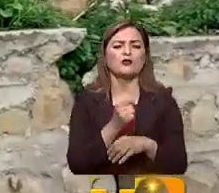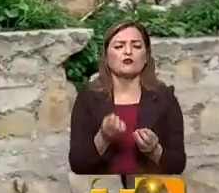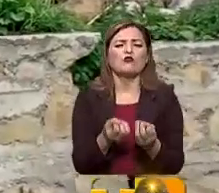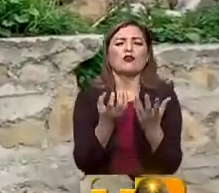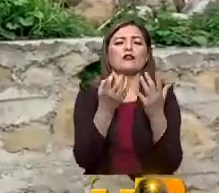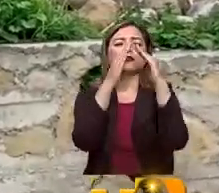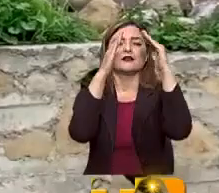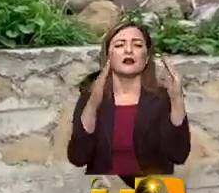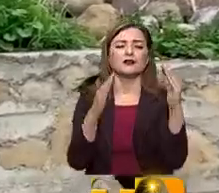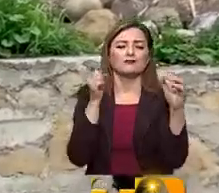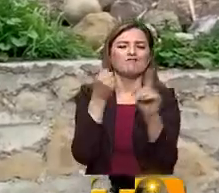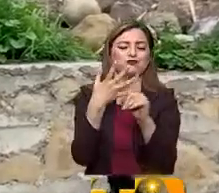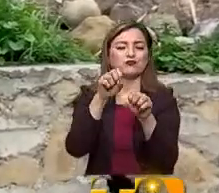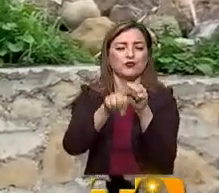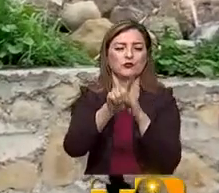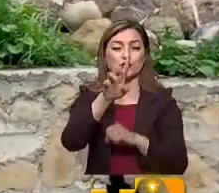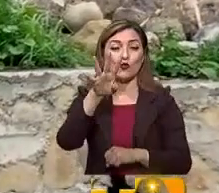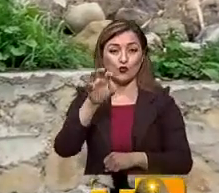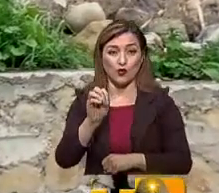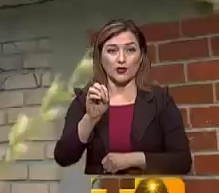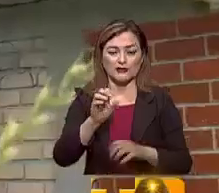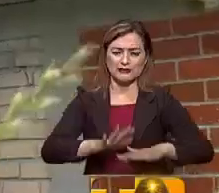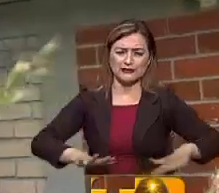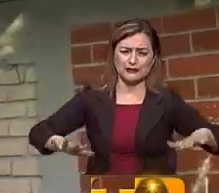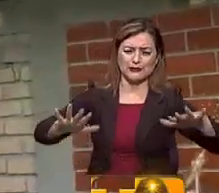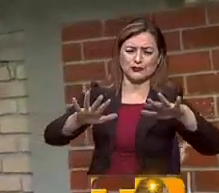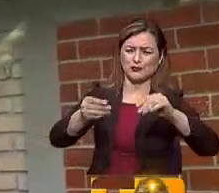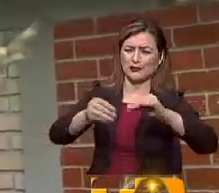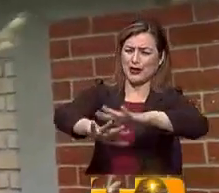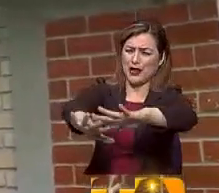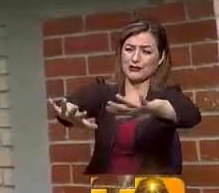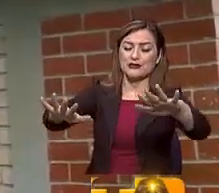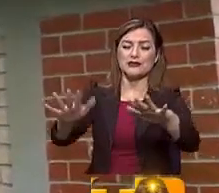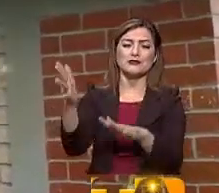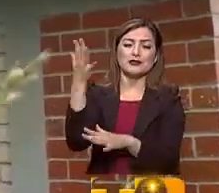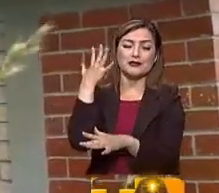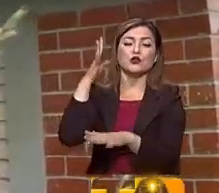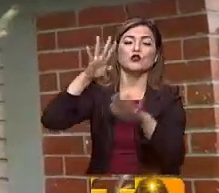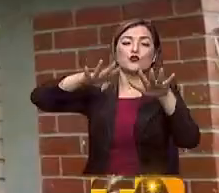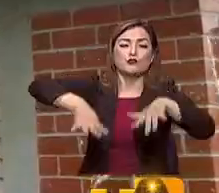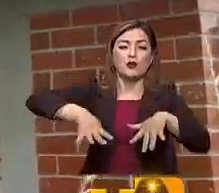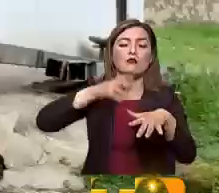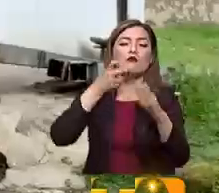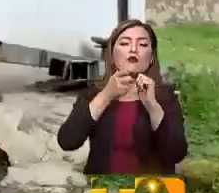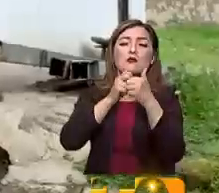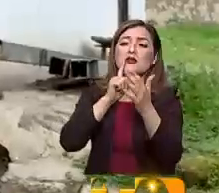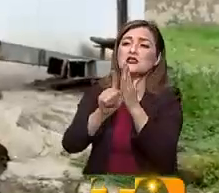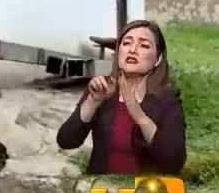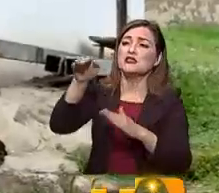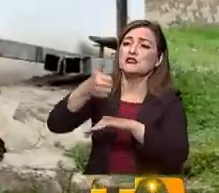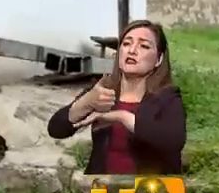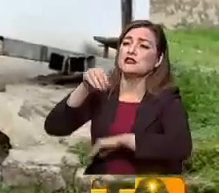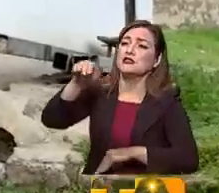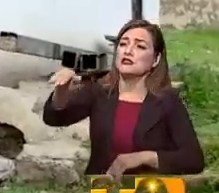estudios de 114 hectáreas de terreno los problemas comenzaron a reportarse hace ya nueve meses la falta de respuestas